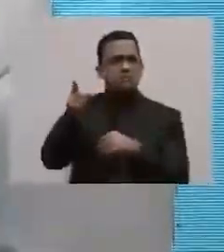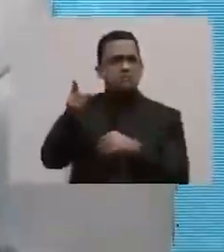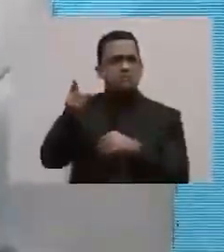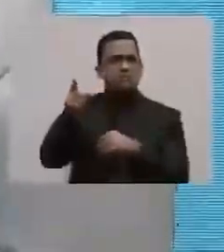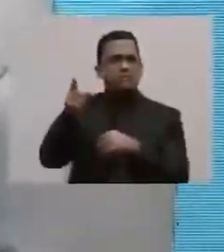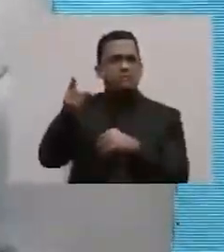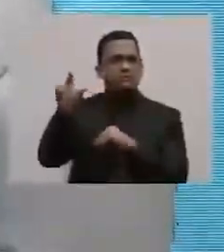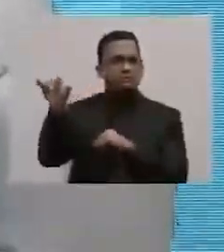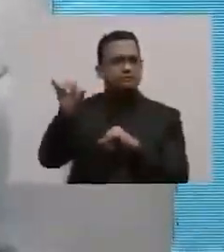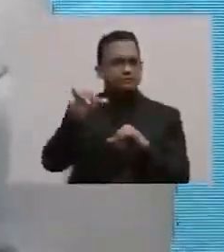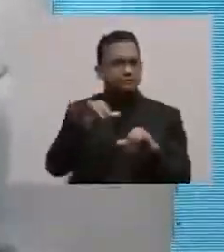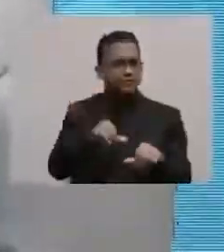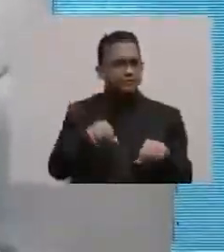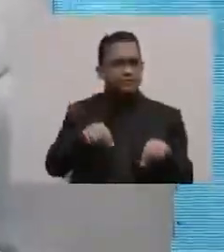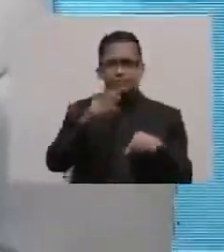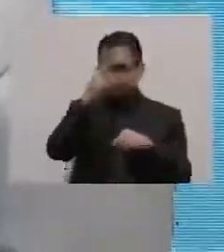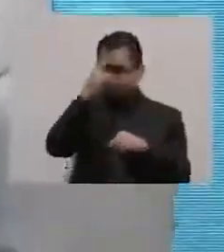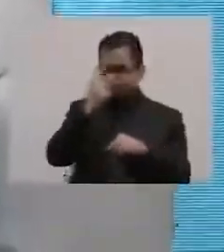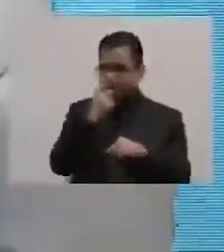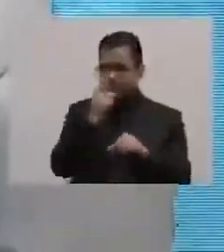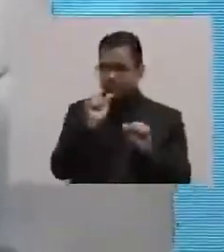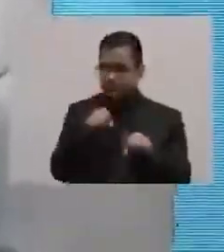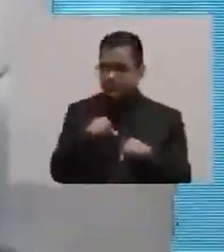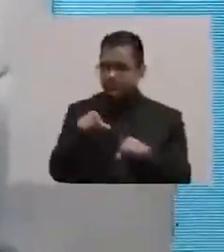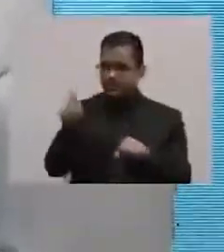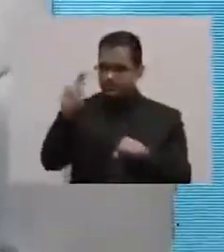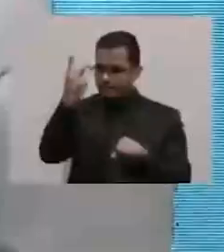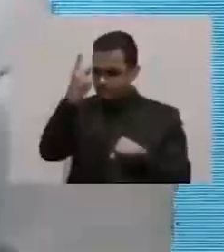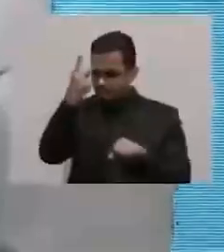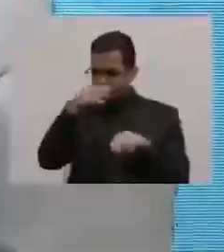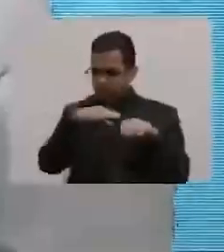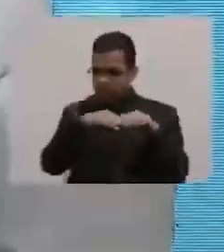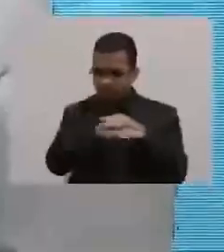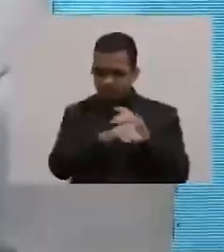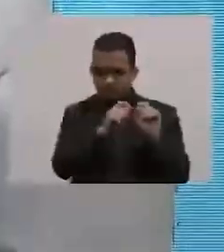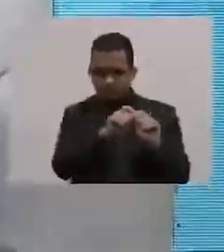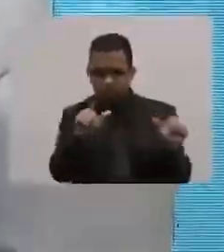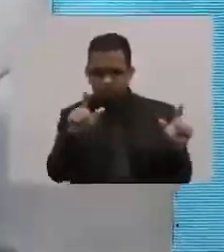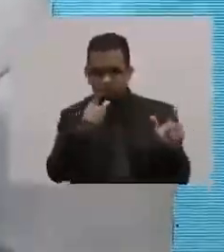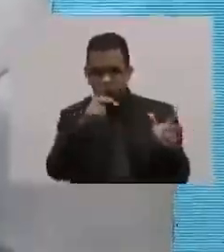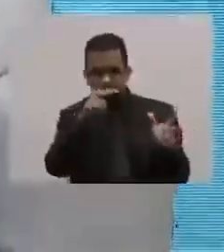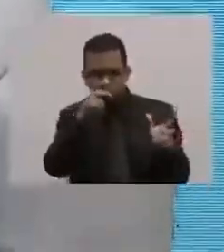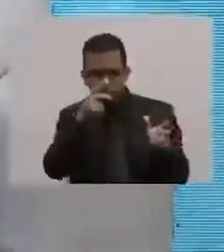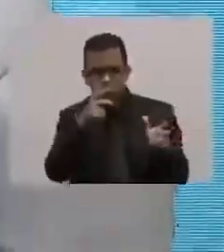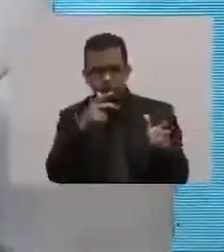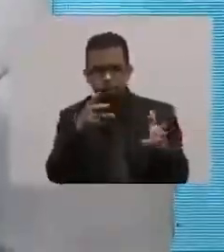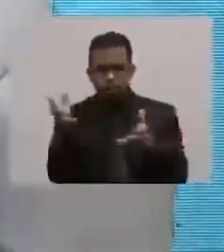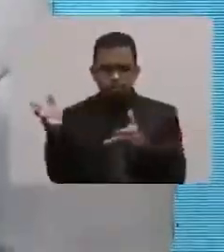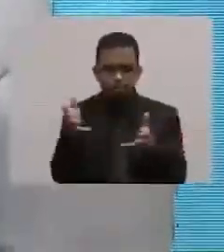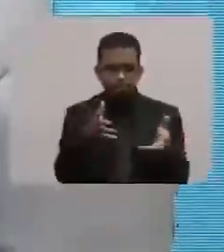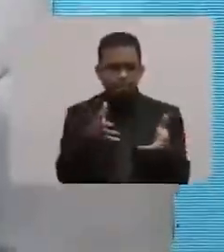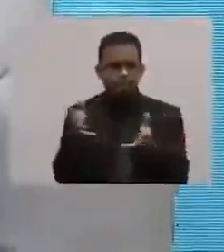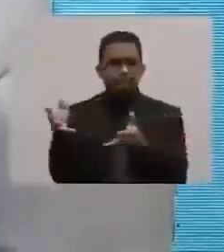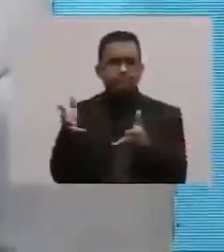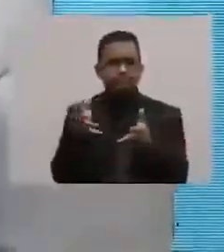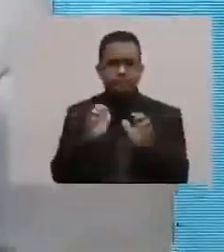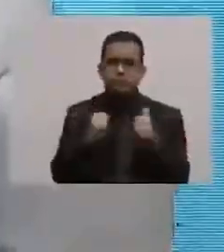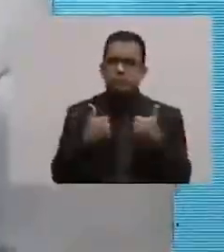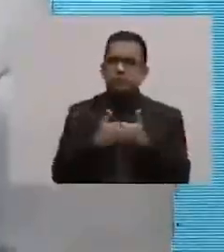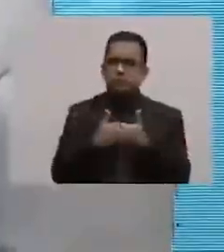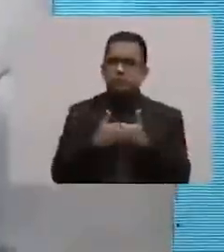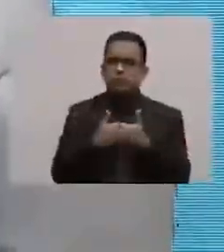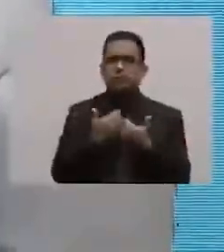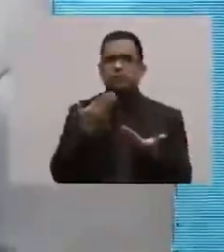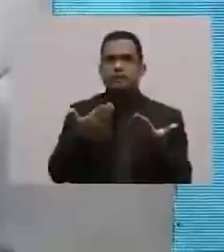a tener la posibilidad de acceder solo sea una cuestión de dinero, sigue siendo un desafío. Quizás en el